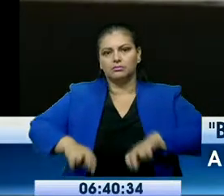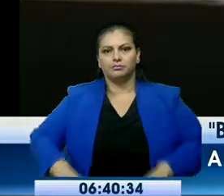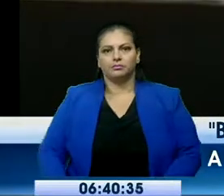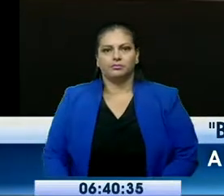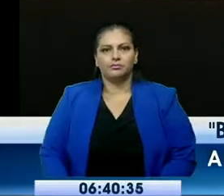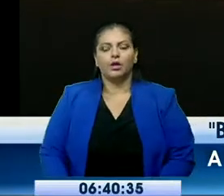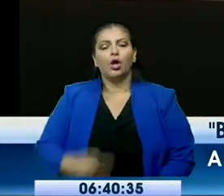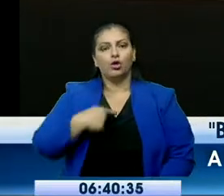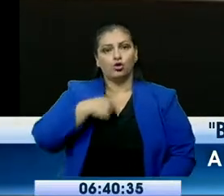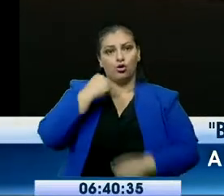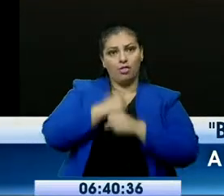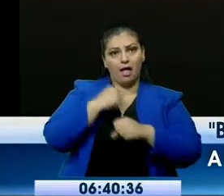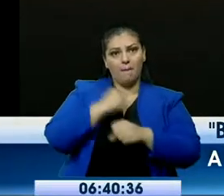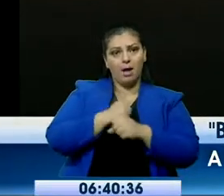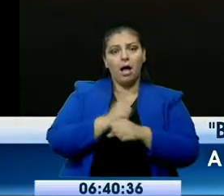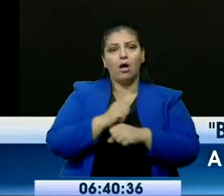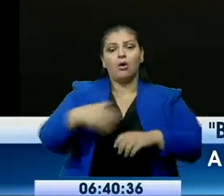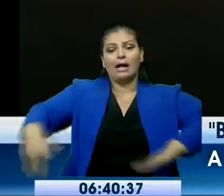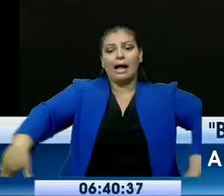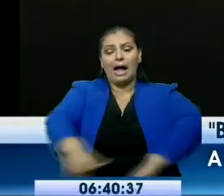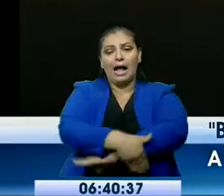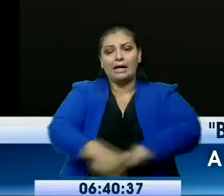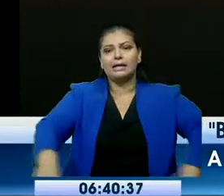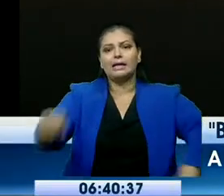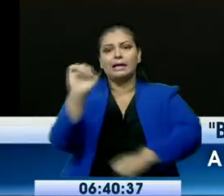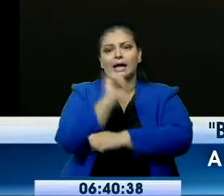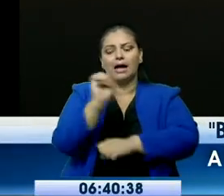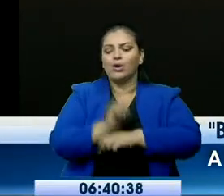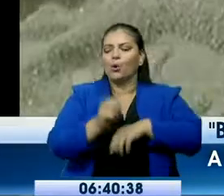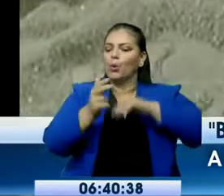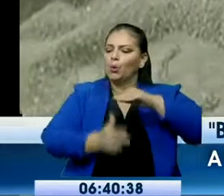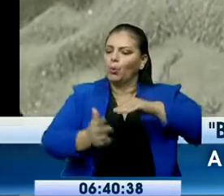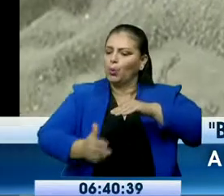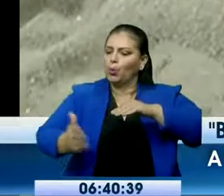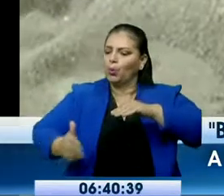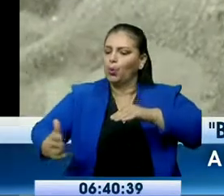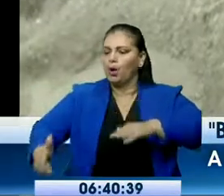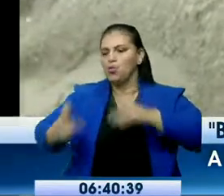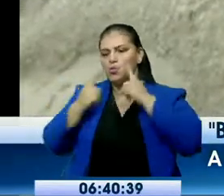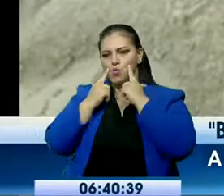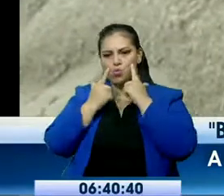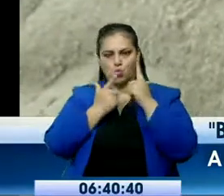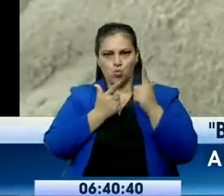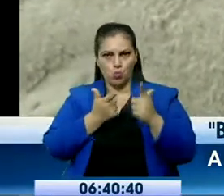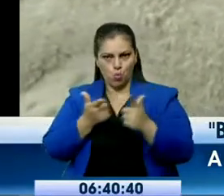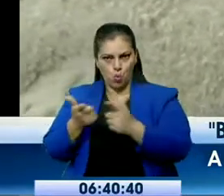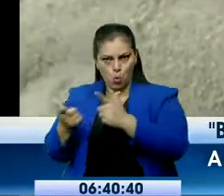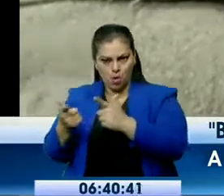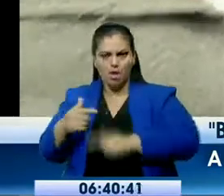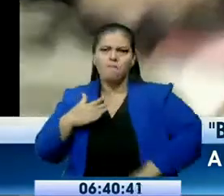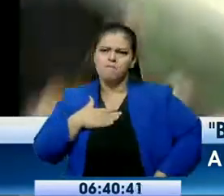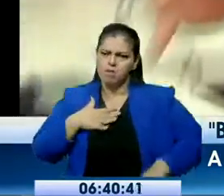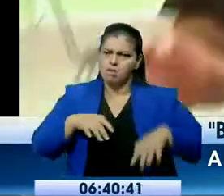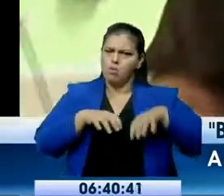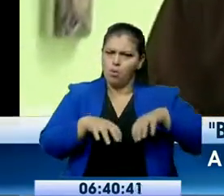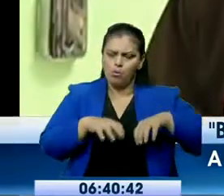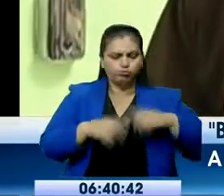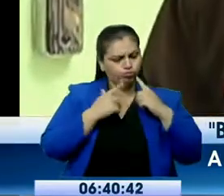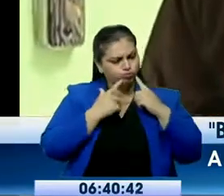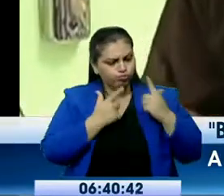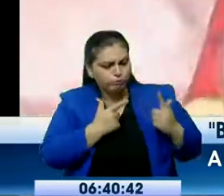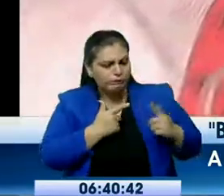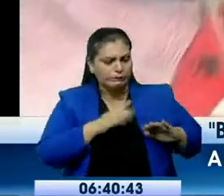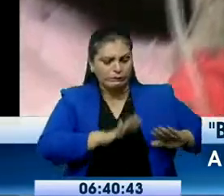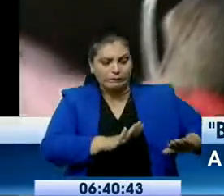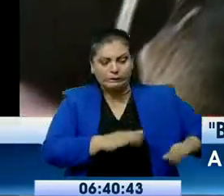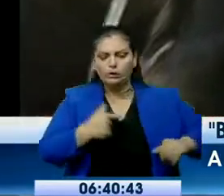yo ocupado así, yo no pensé que el perro andaba por al lado mío. Requiere de una cirugía inmediata. Aún así, las